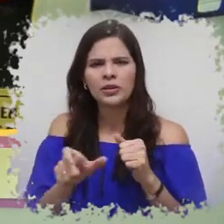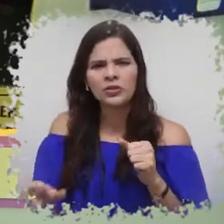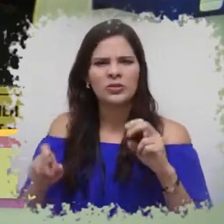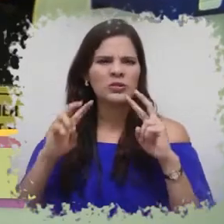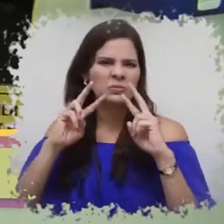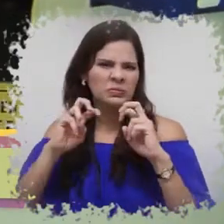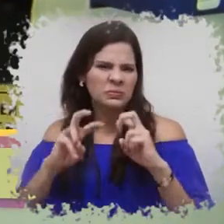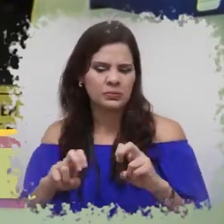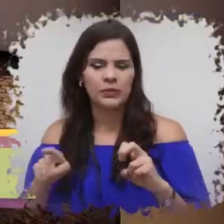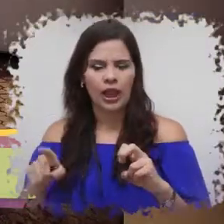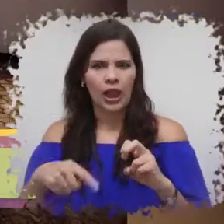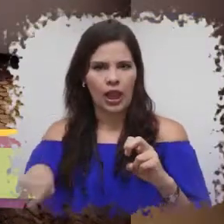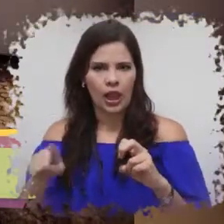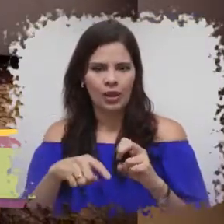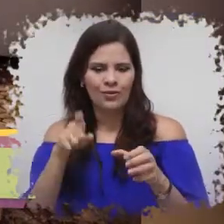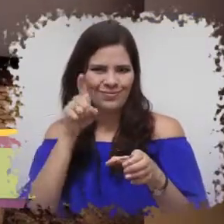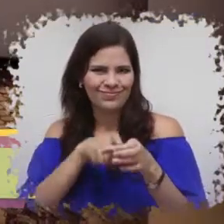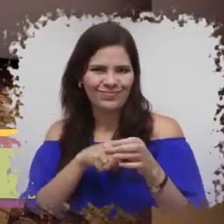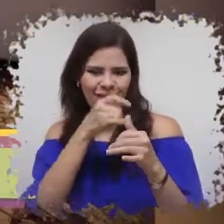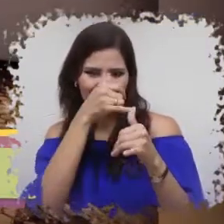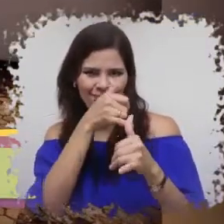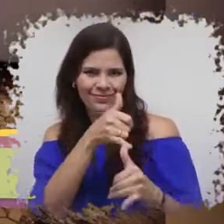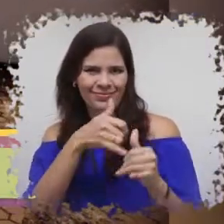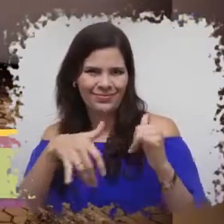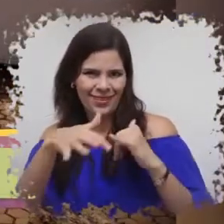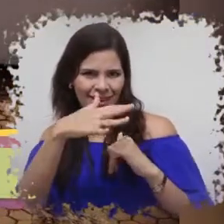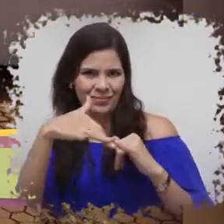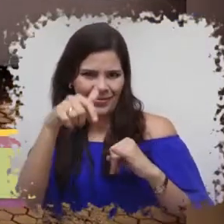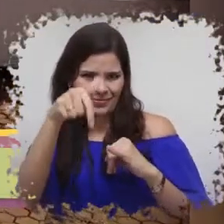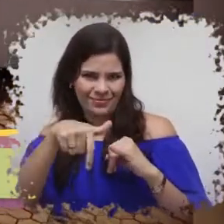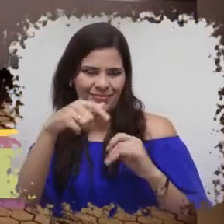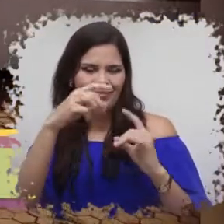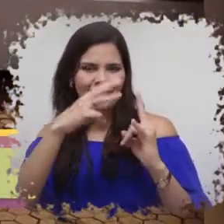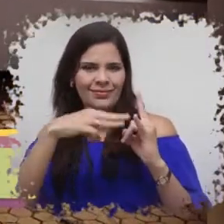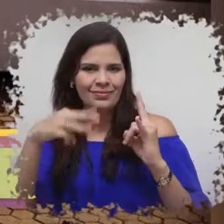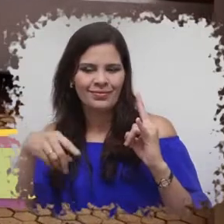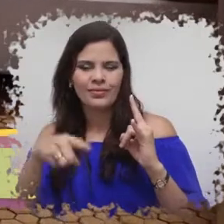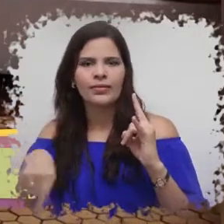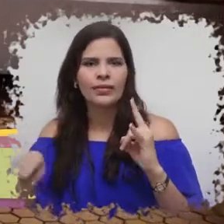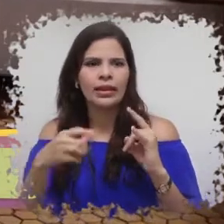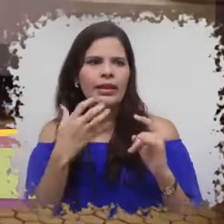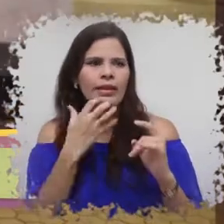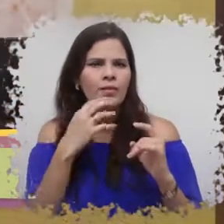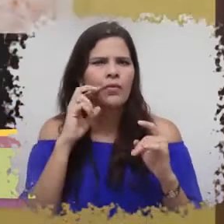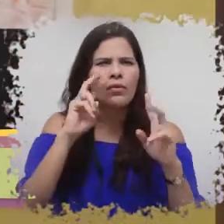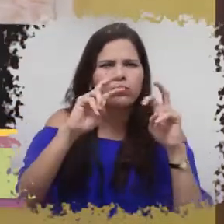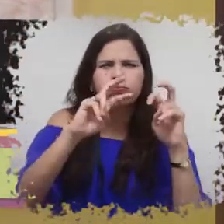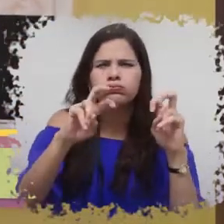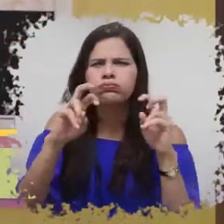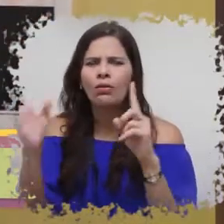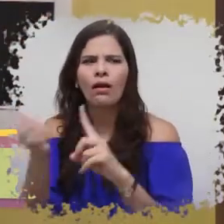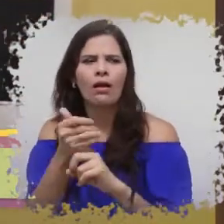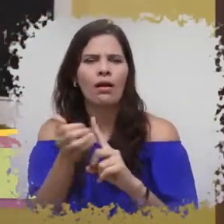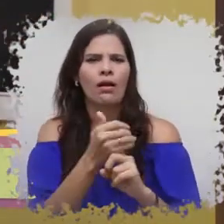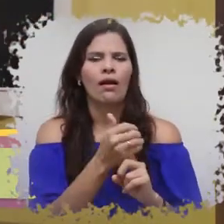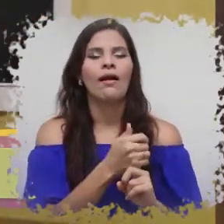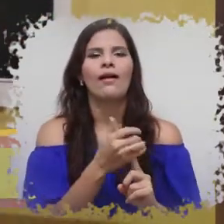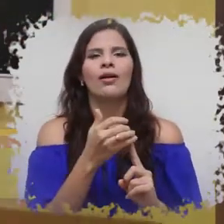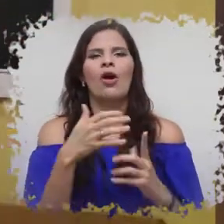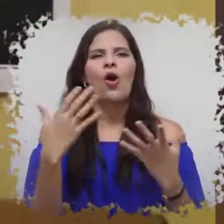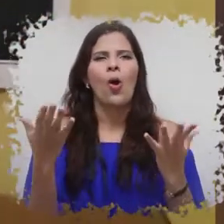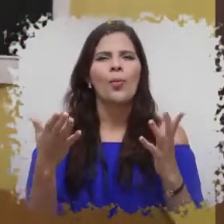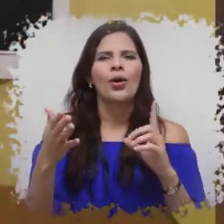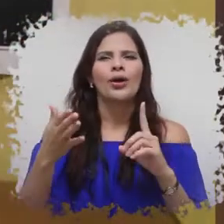conjunto interdisciplinario conformado por investigadores vinculados al Programa de Ingeniería Ambiental y Sanitaria, que le da respuesta a las necesidades de